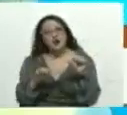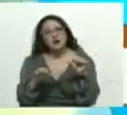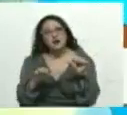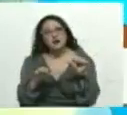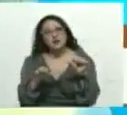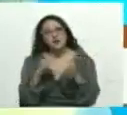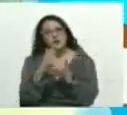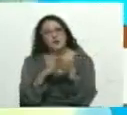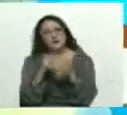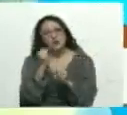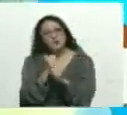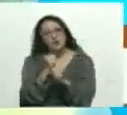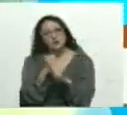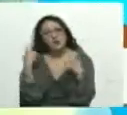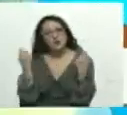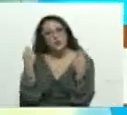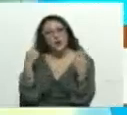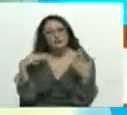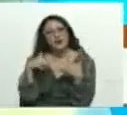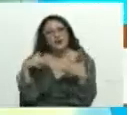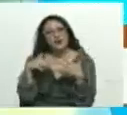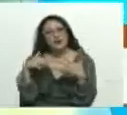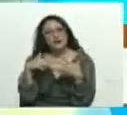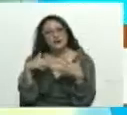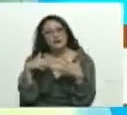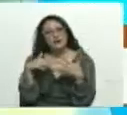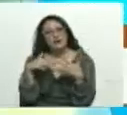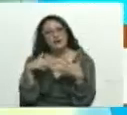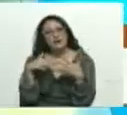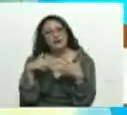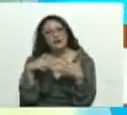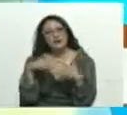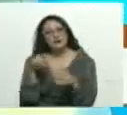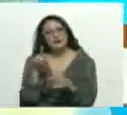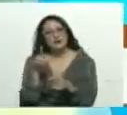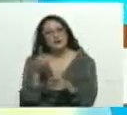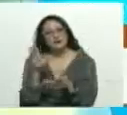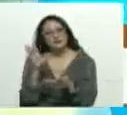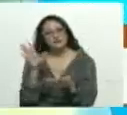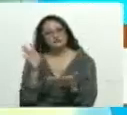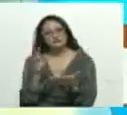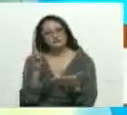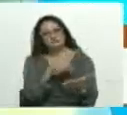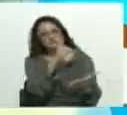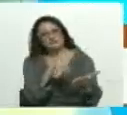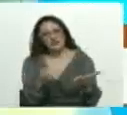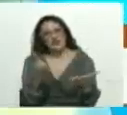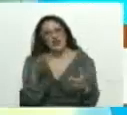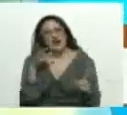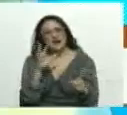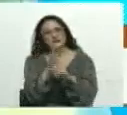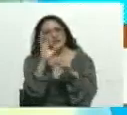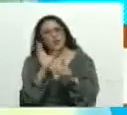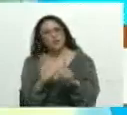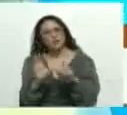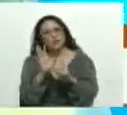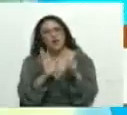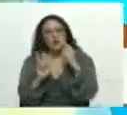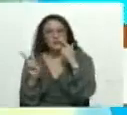parte de la operación de propaganda de guerra que nos aplican Y de esa censura que le hacen a Venezuela de esa agresión cultural que le hacen a Venezuela